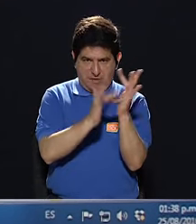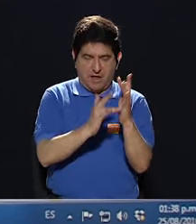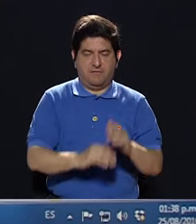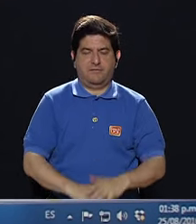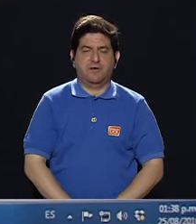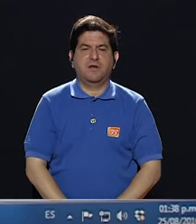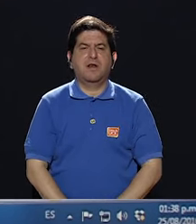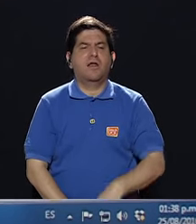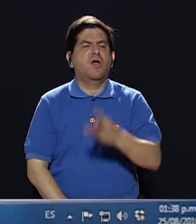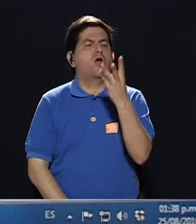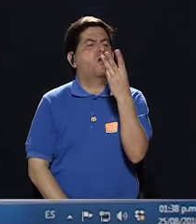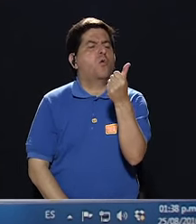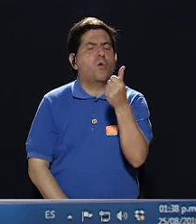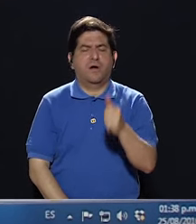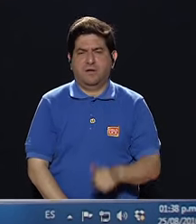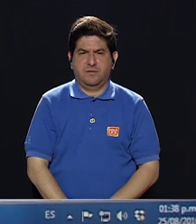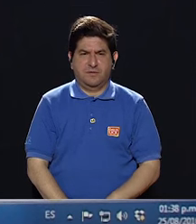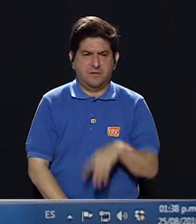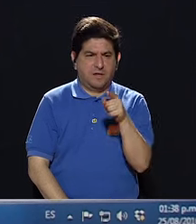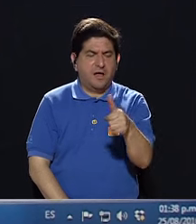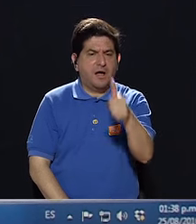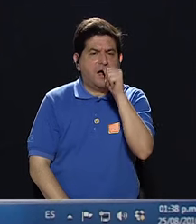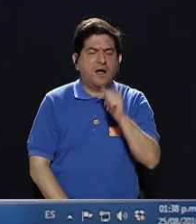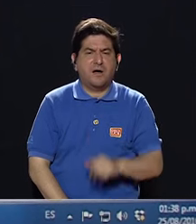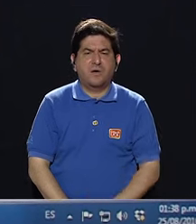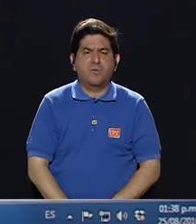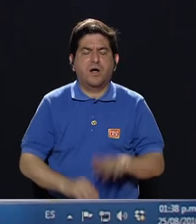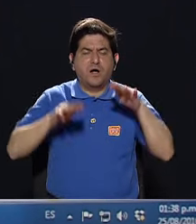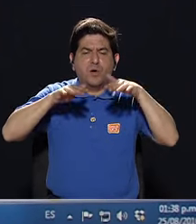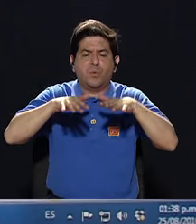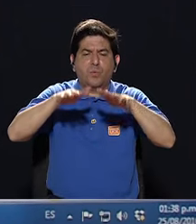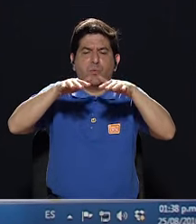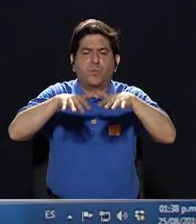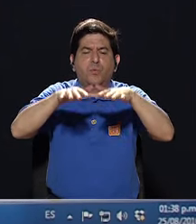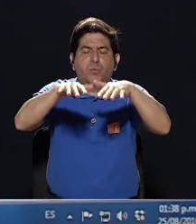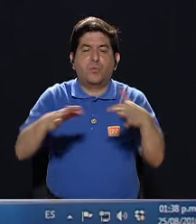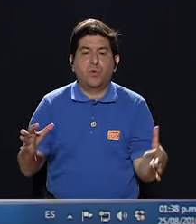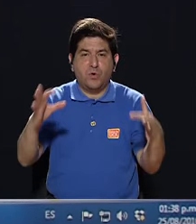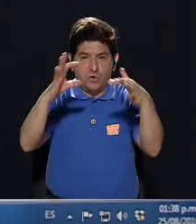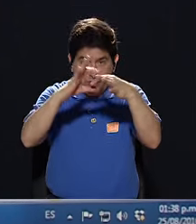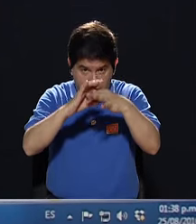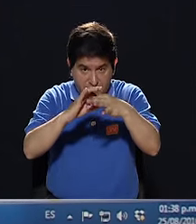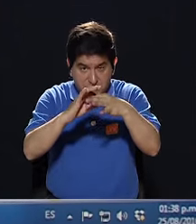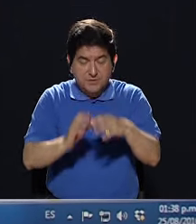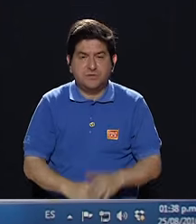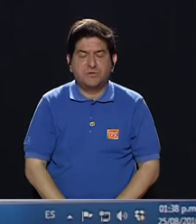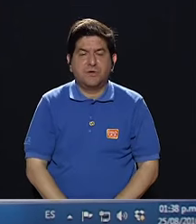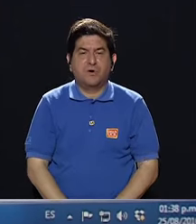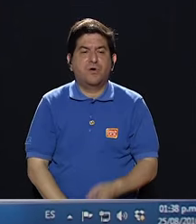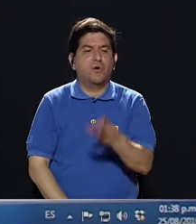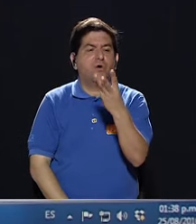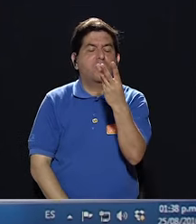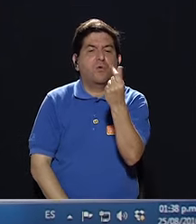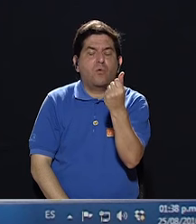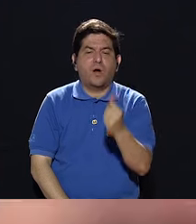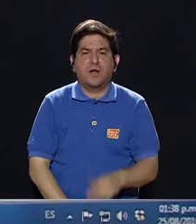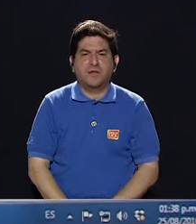empezando el primero de mayo y terminando el 30 de abril, cuánto fue el caudal que escurrió